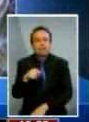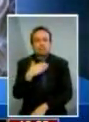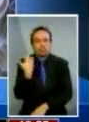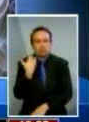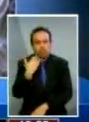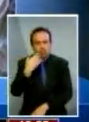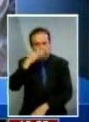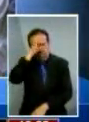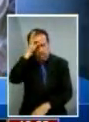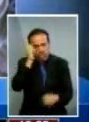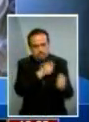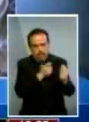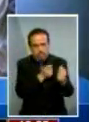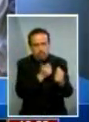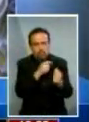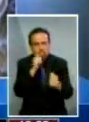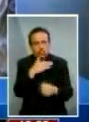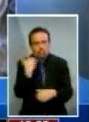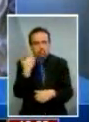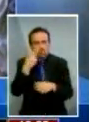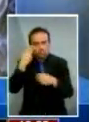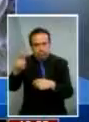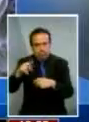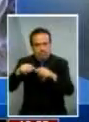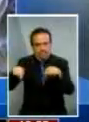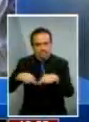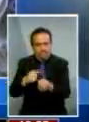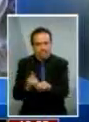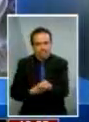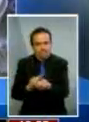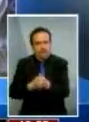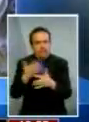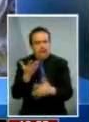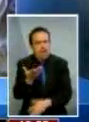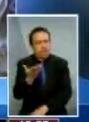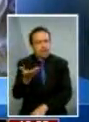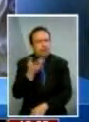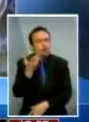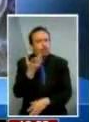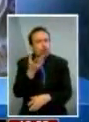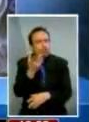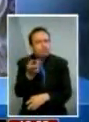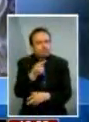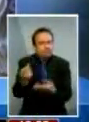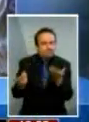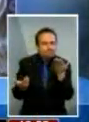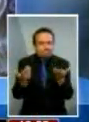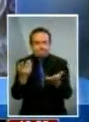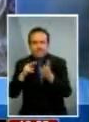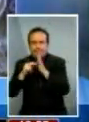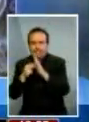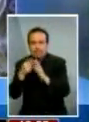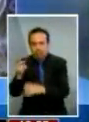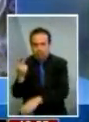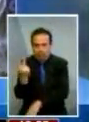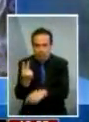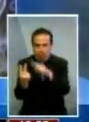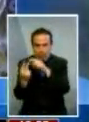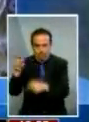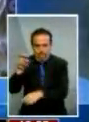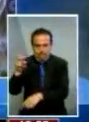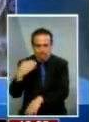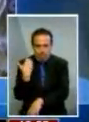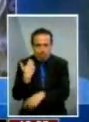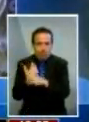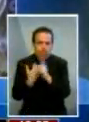murió precisamente en propiedades de su familia. ¿Cómo conviven estos dos conflictos cuando se revive